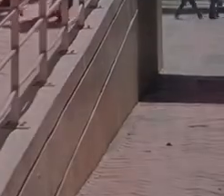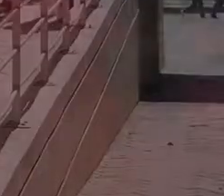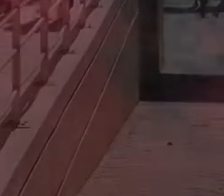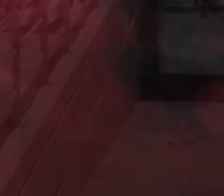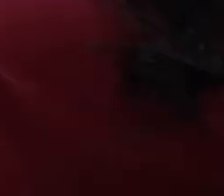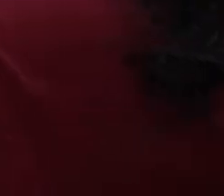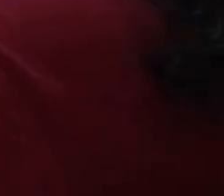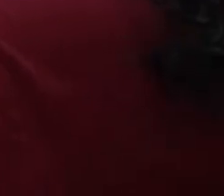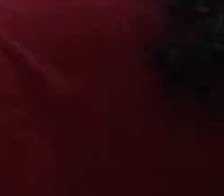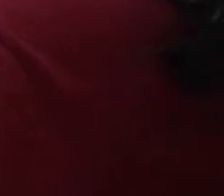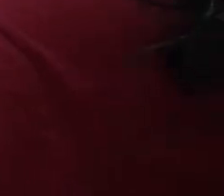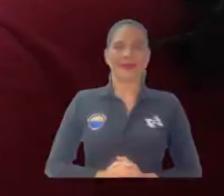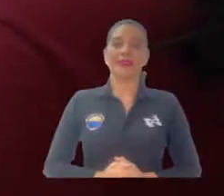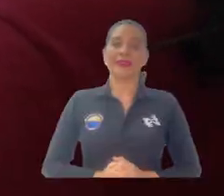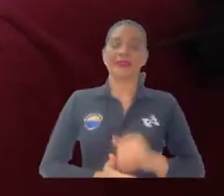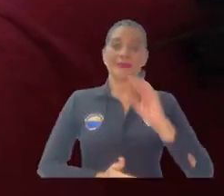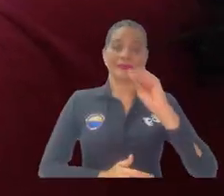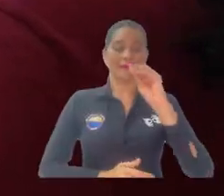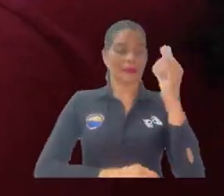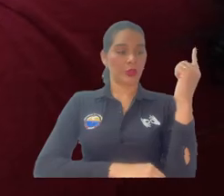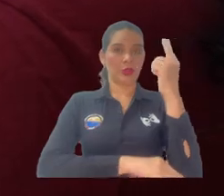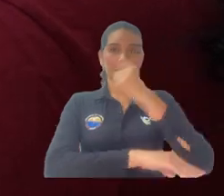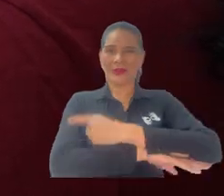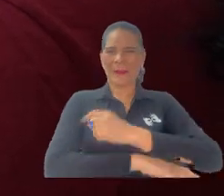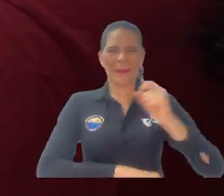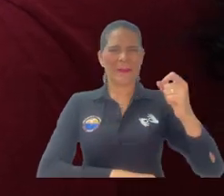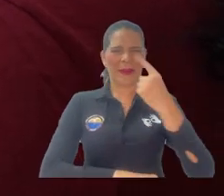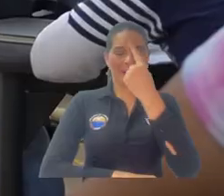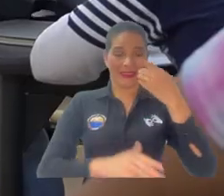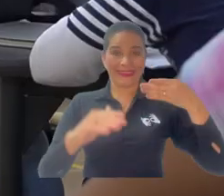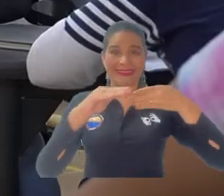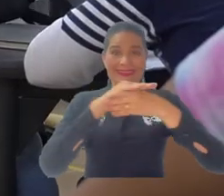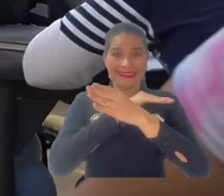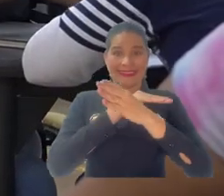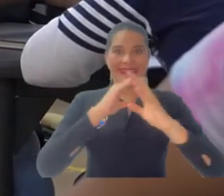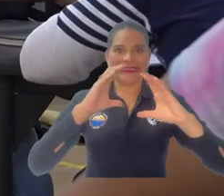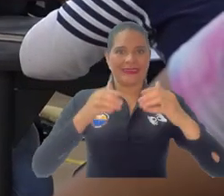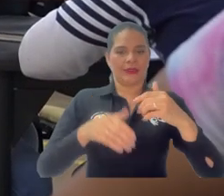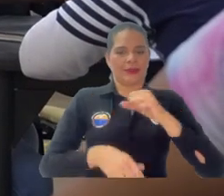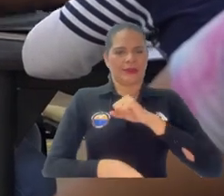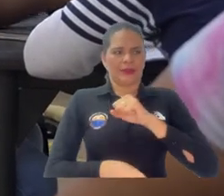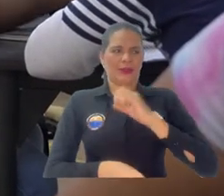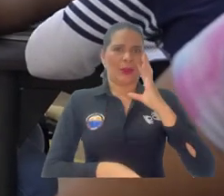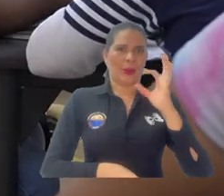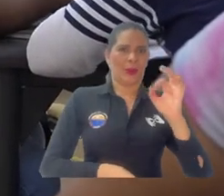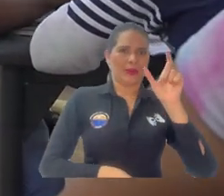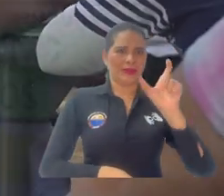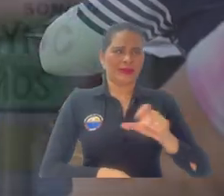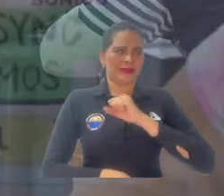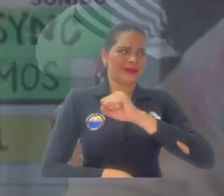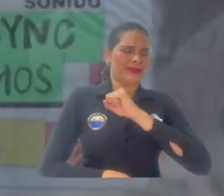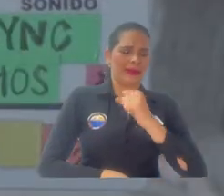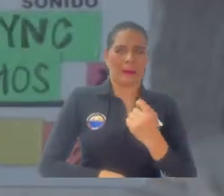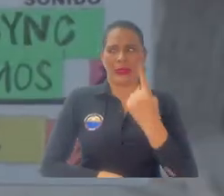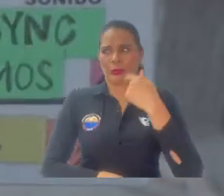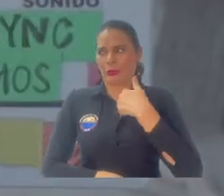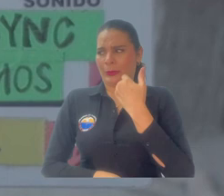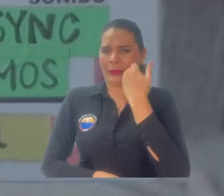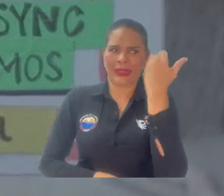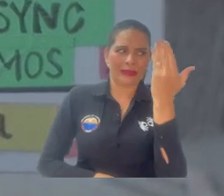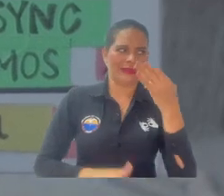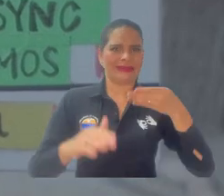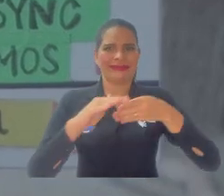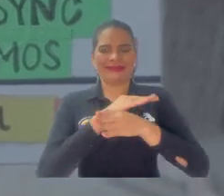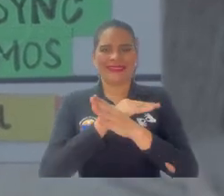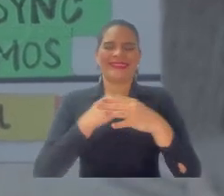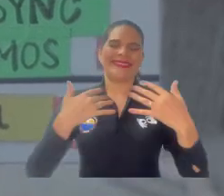En el primer día de clases, los nervios fueron su compañía por ser el veterano de todo su semestre. Pese a eso, Harold Olarte